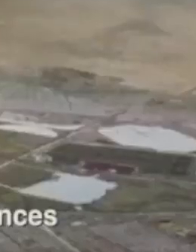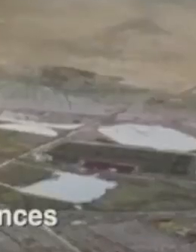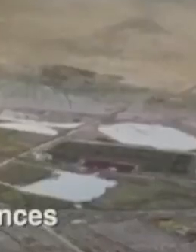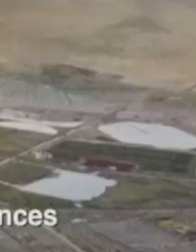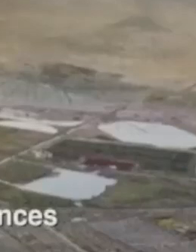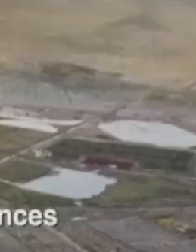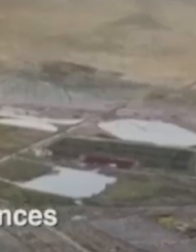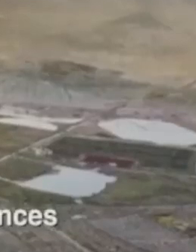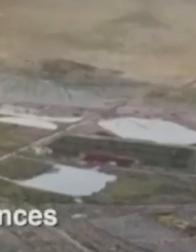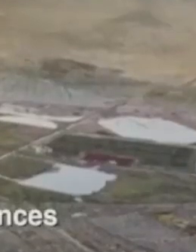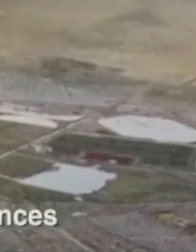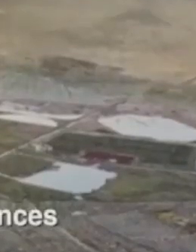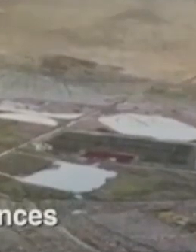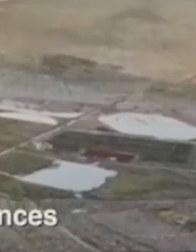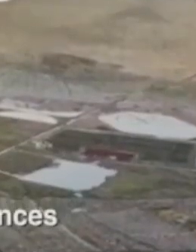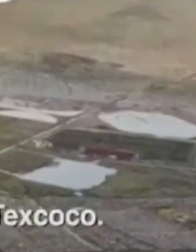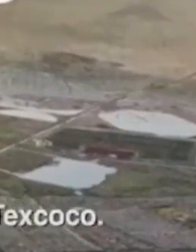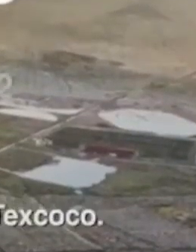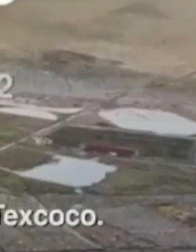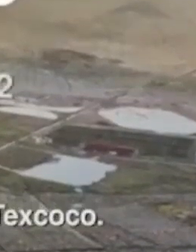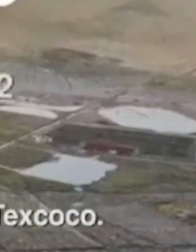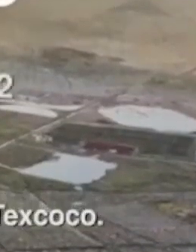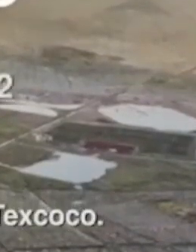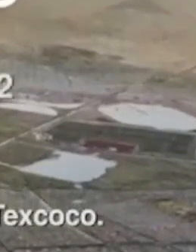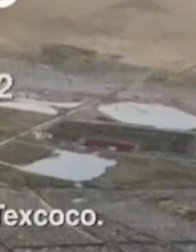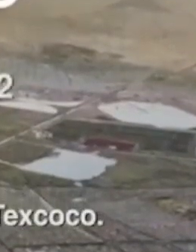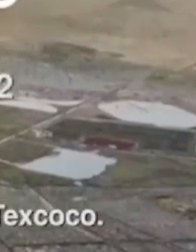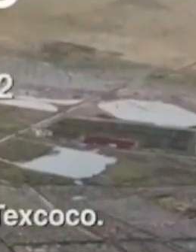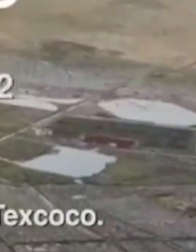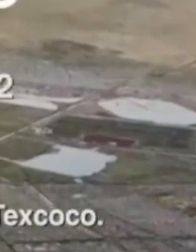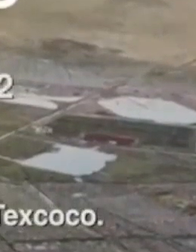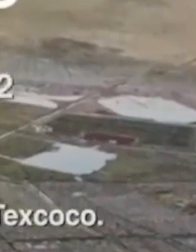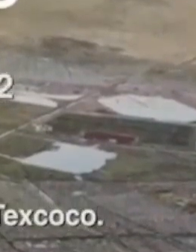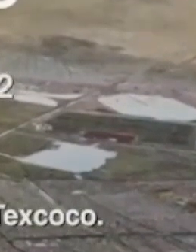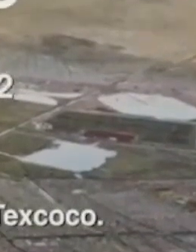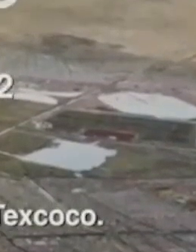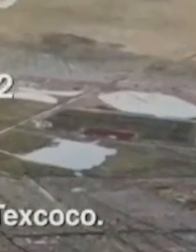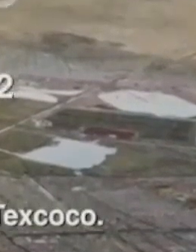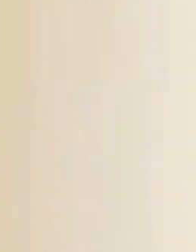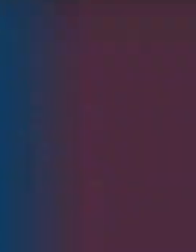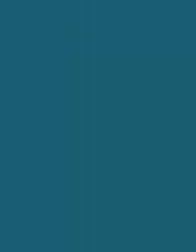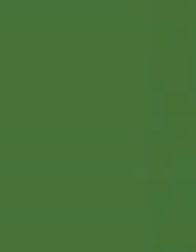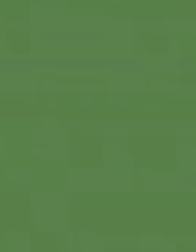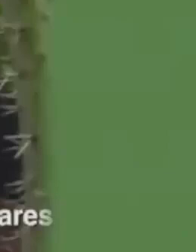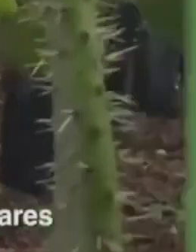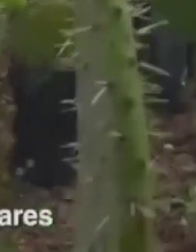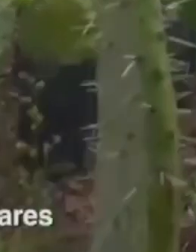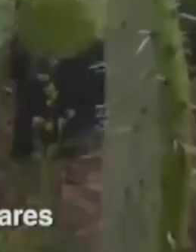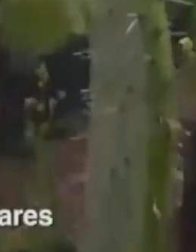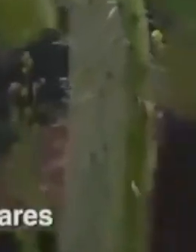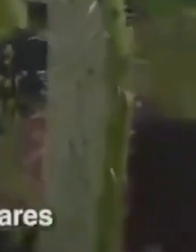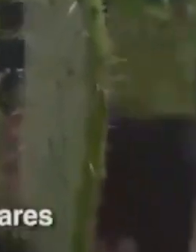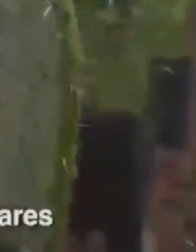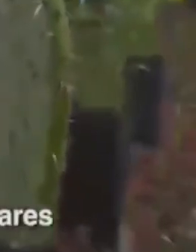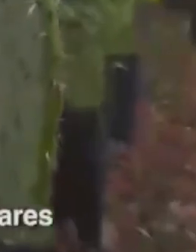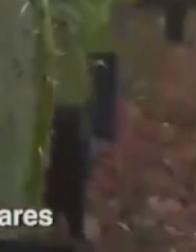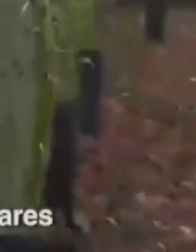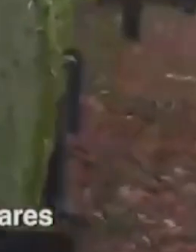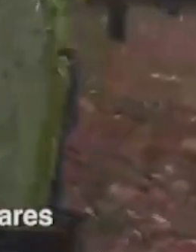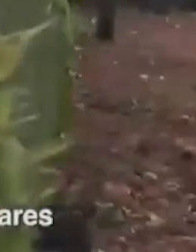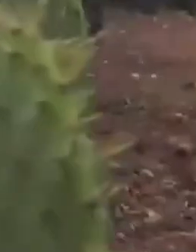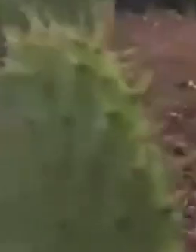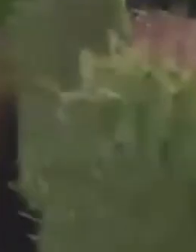La Comisión Nacional del Agua informa los avances en la construcción del Parque Ecológico Lago de Texcoco. En el vivero comenzaron los